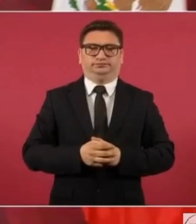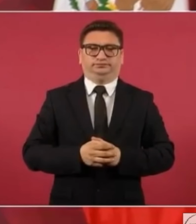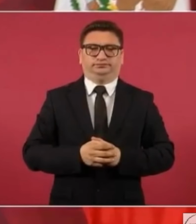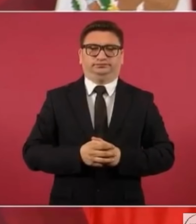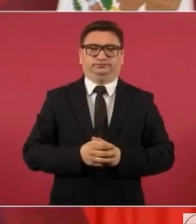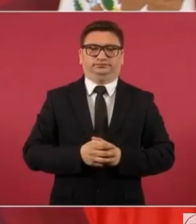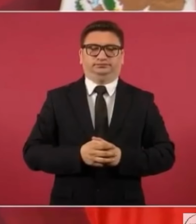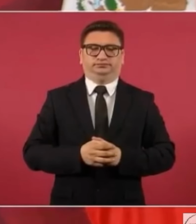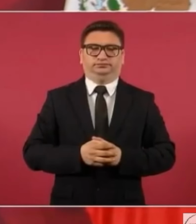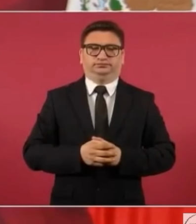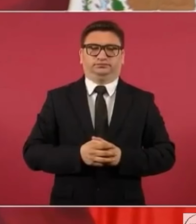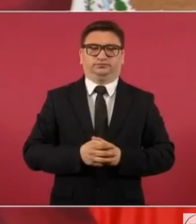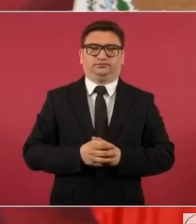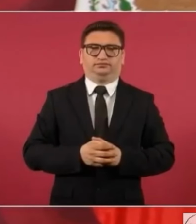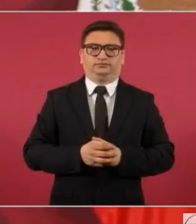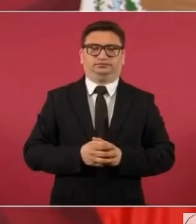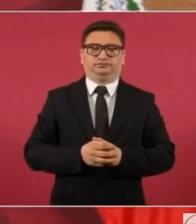el facilitar